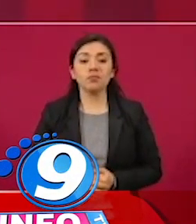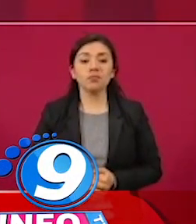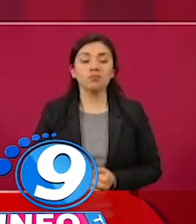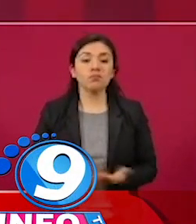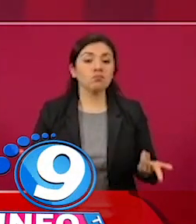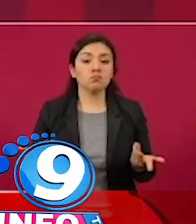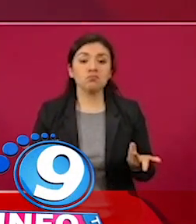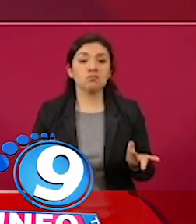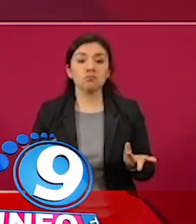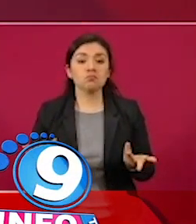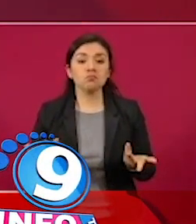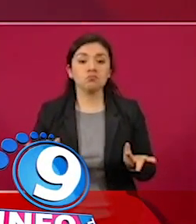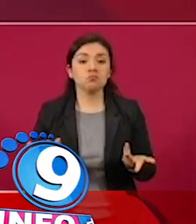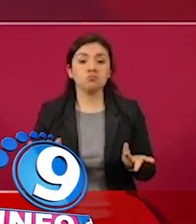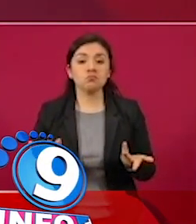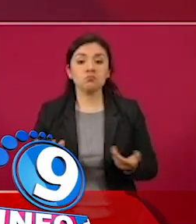no hay